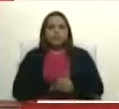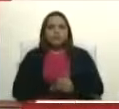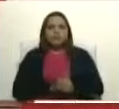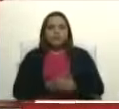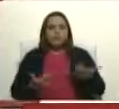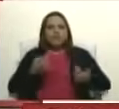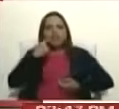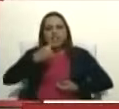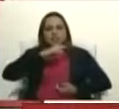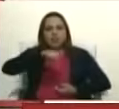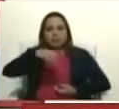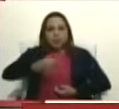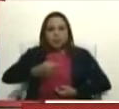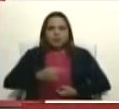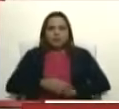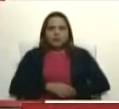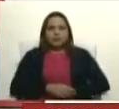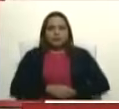decir después?